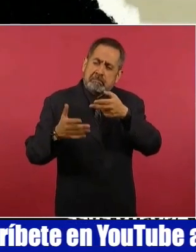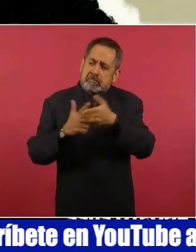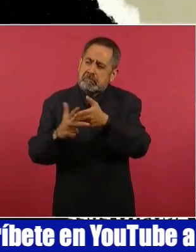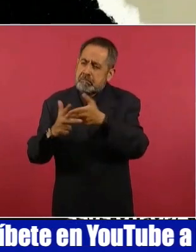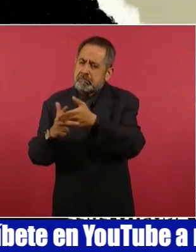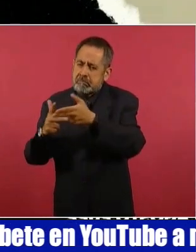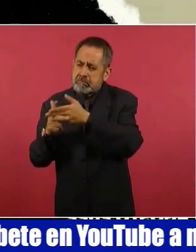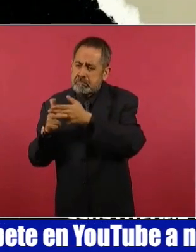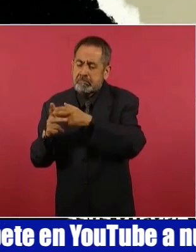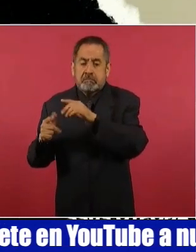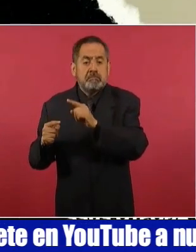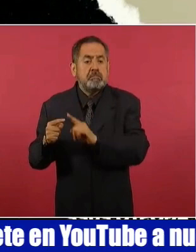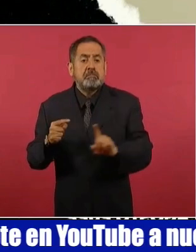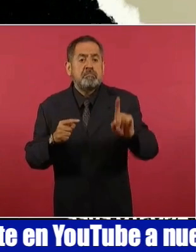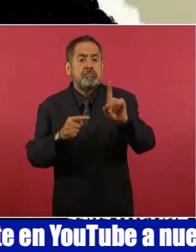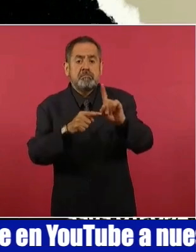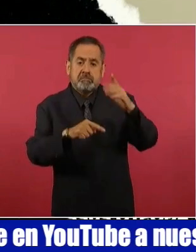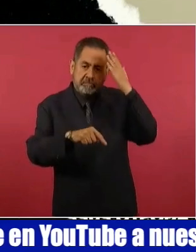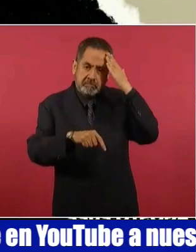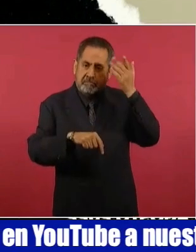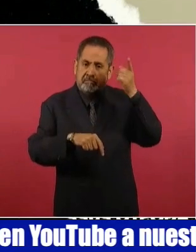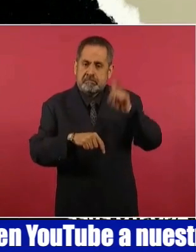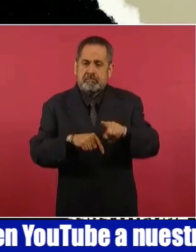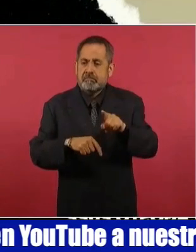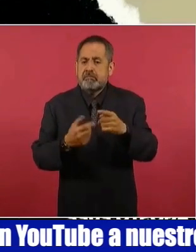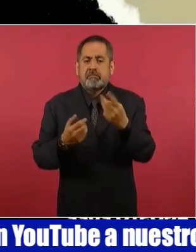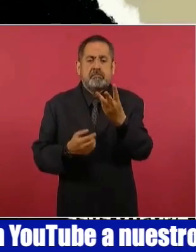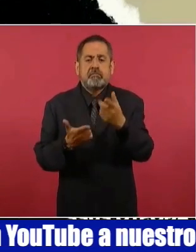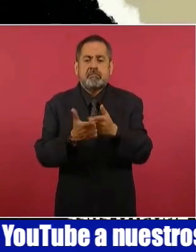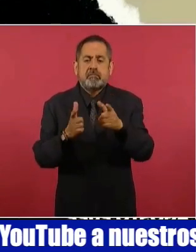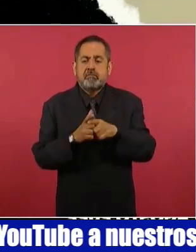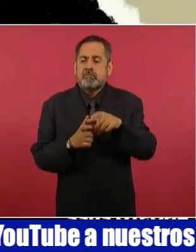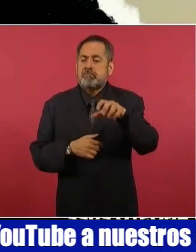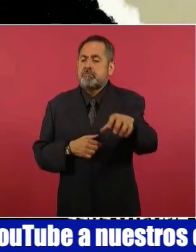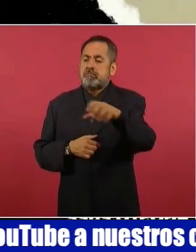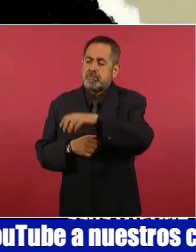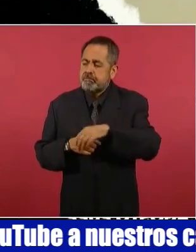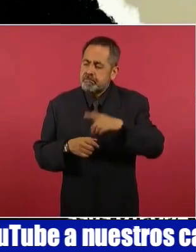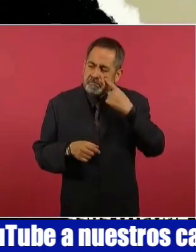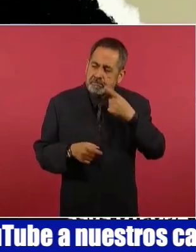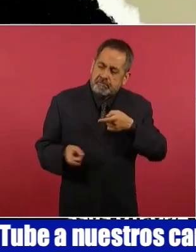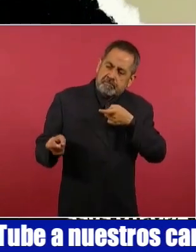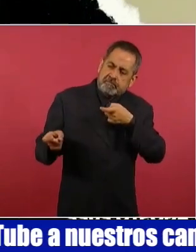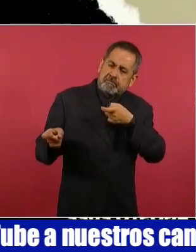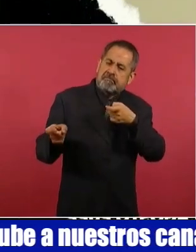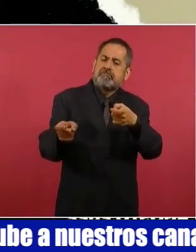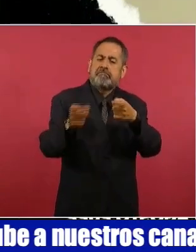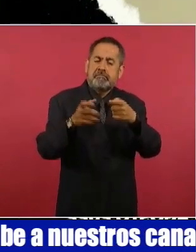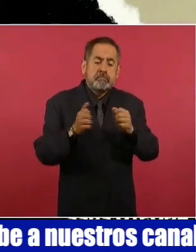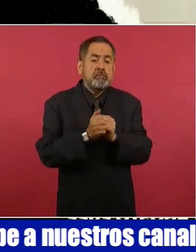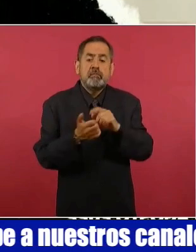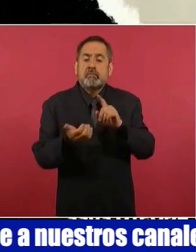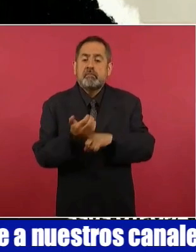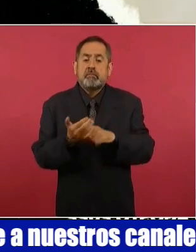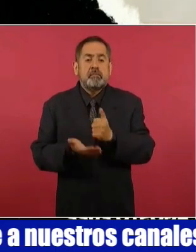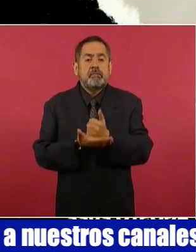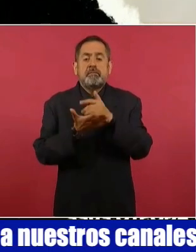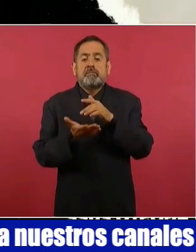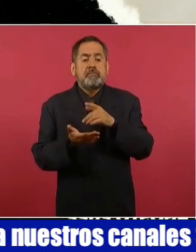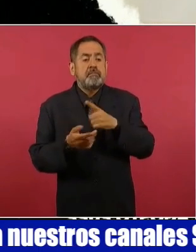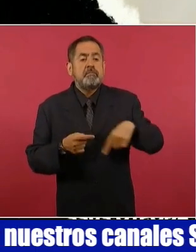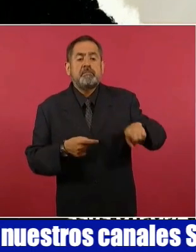un mando central y al menos 3 células de halcones y sicarios con el apoyo de distintas